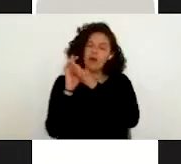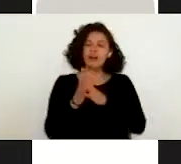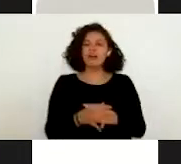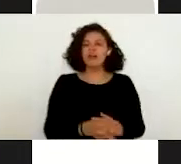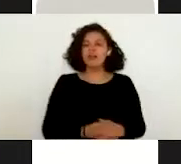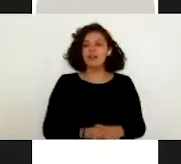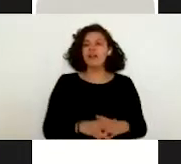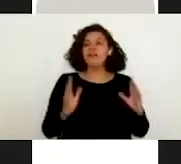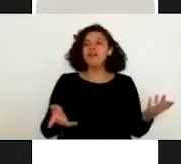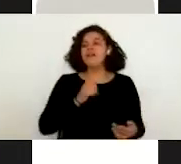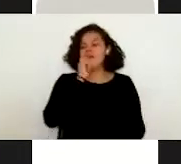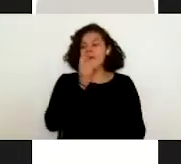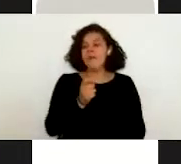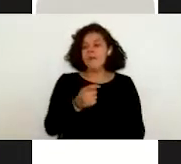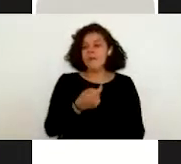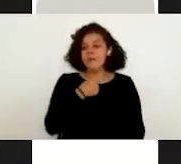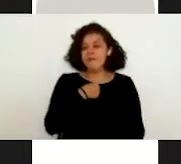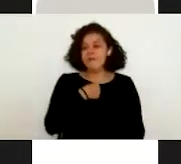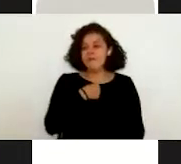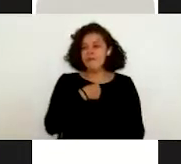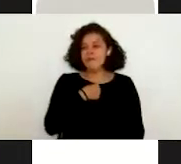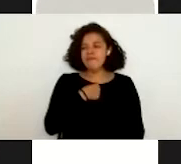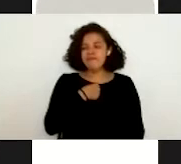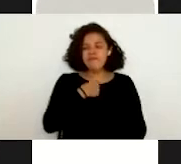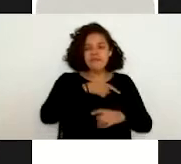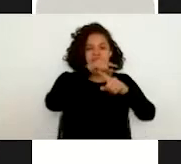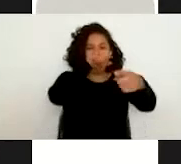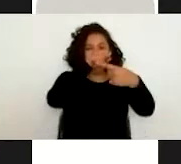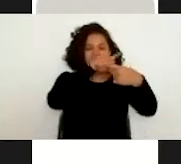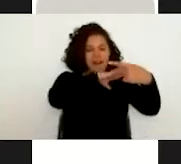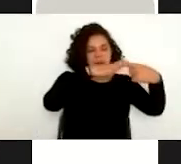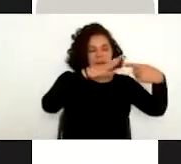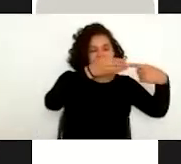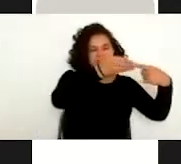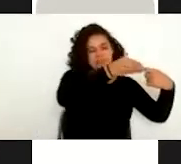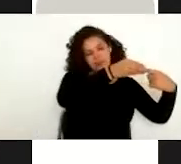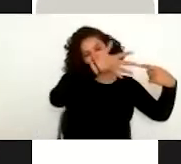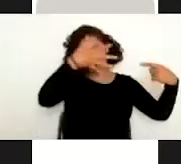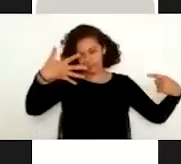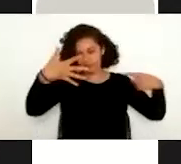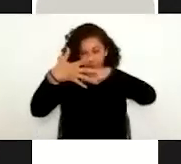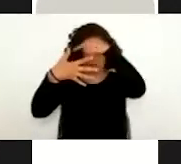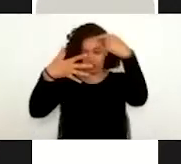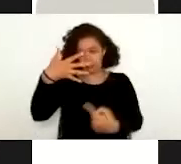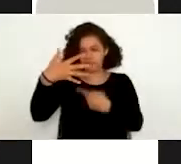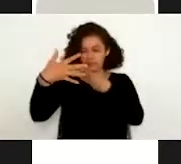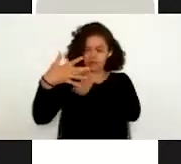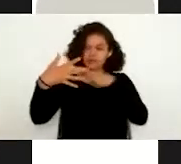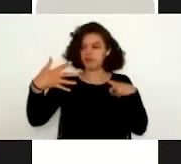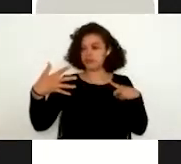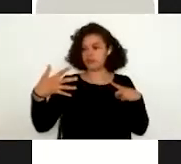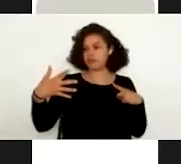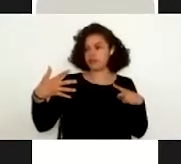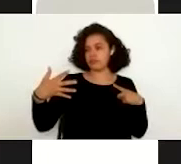qué quiere decir? Si yo estoy poniendo un objetivo general, los objetivos específicos